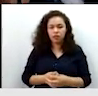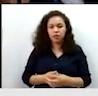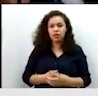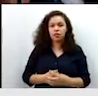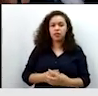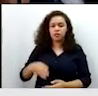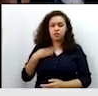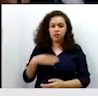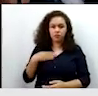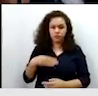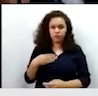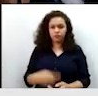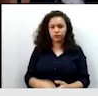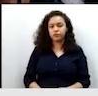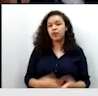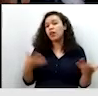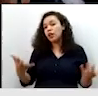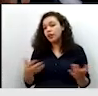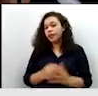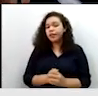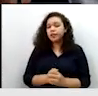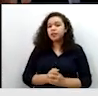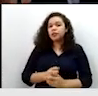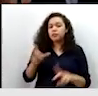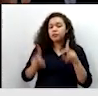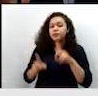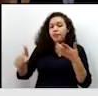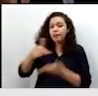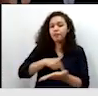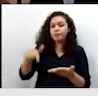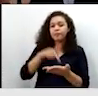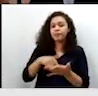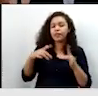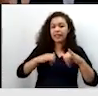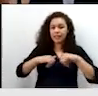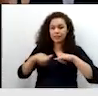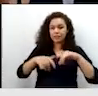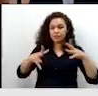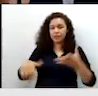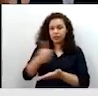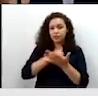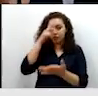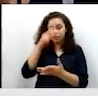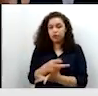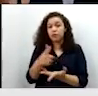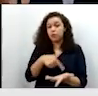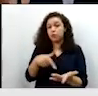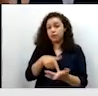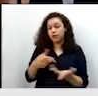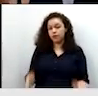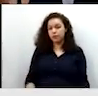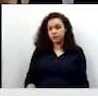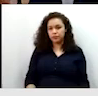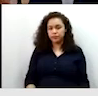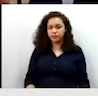Sanitarios. Pues aquí va a depender mucho dónde estén ubicados geográficamente dentro de la Ciudad de México. Aquí como tal, pues